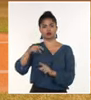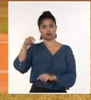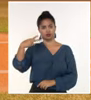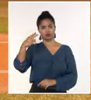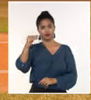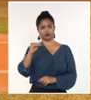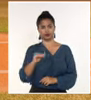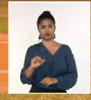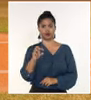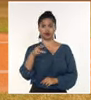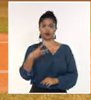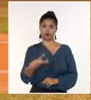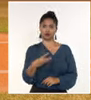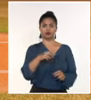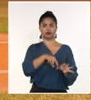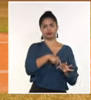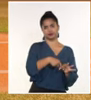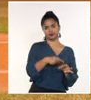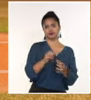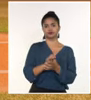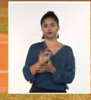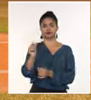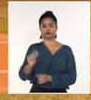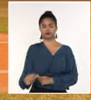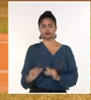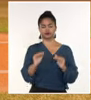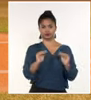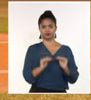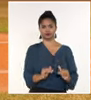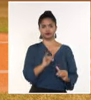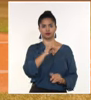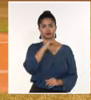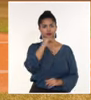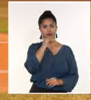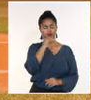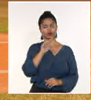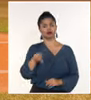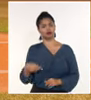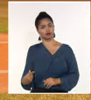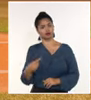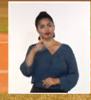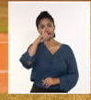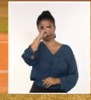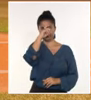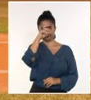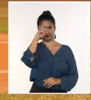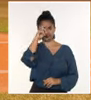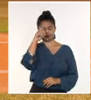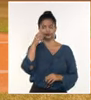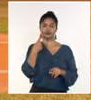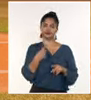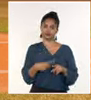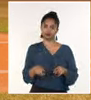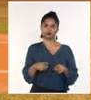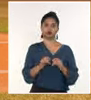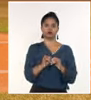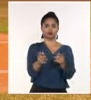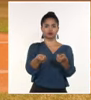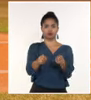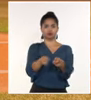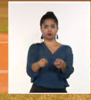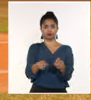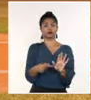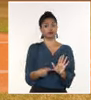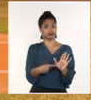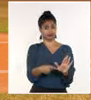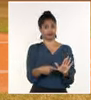Isla y Mayabeque. Industriales viaja hasta el José Antonio Huelga para enfrentar a Santi Espíritus. Radio Rebelde y su cadena nacional tendrán la señal matriz en el